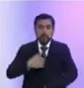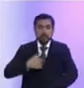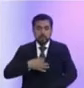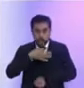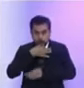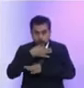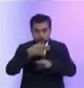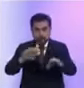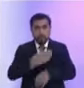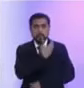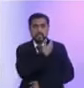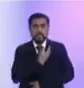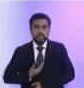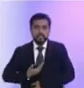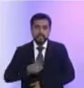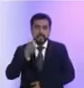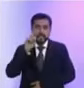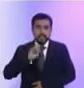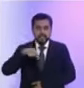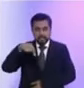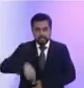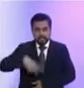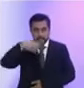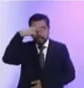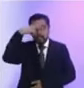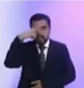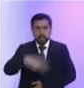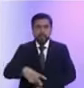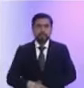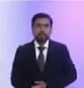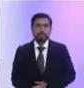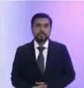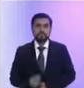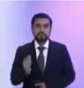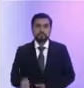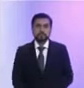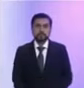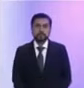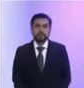declaramos presidenta electa de los Estados Unidos Mexicanos.